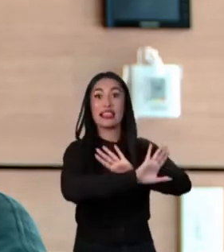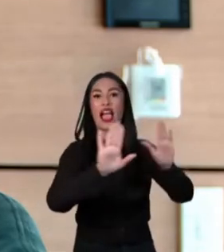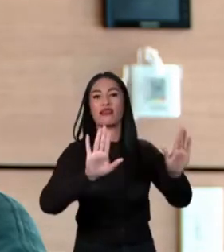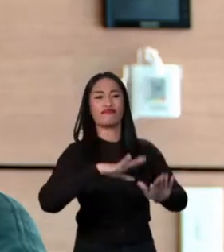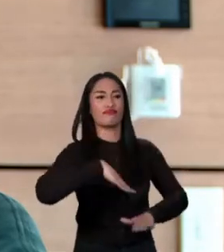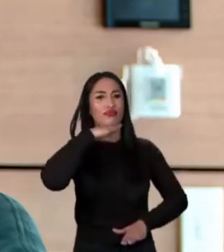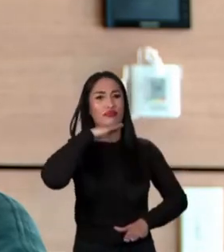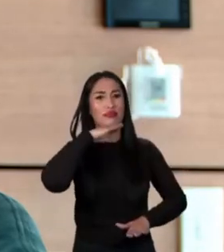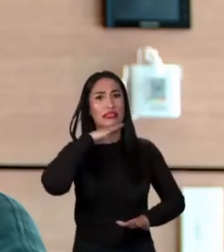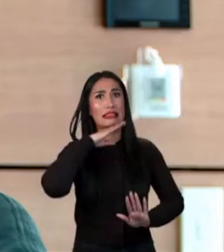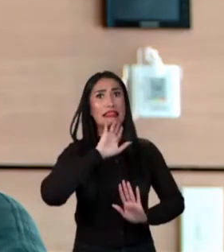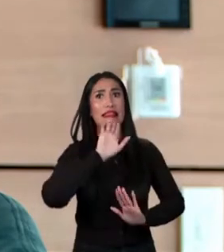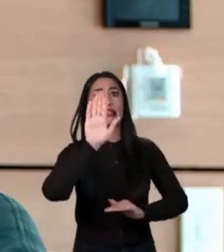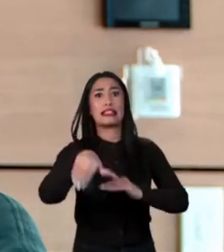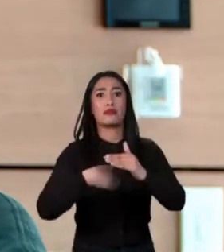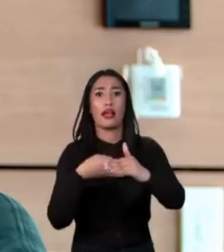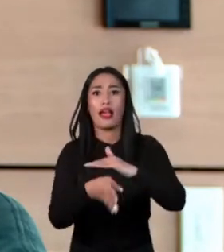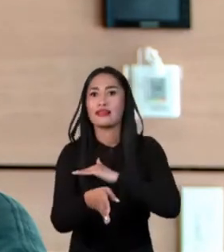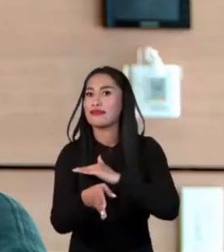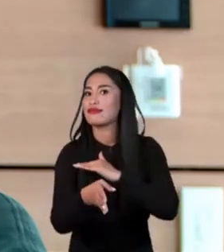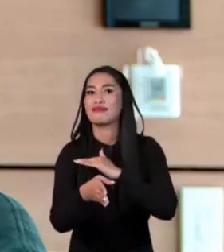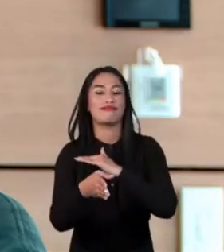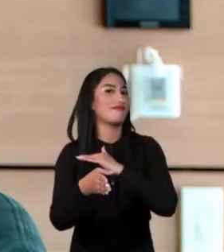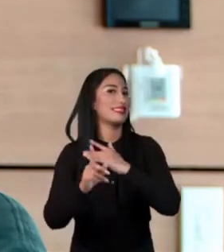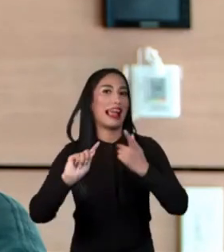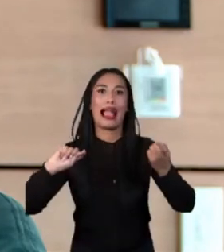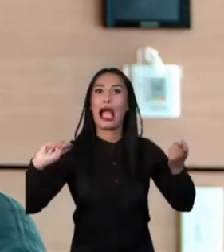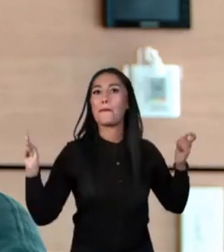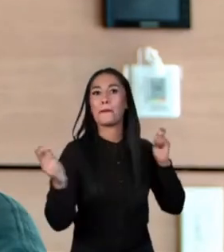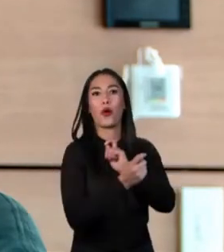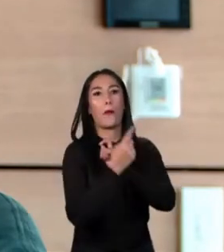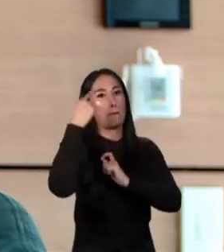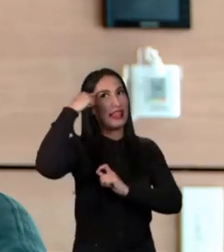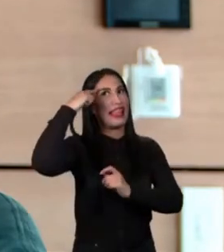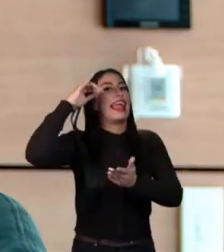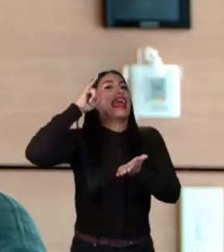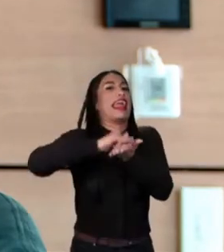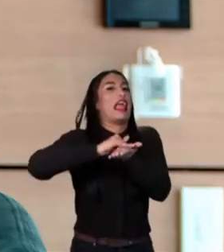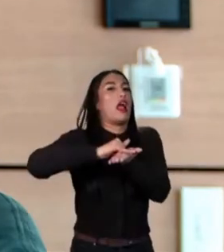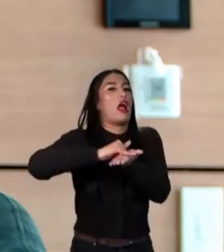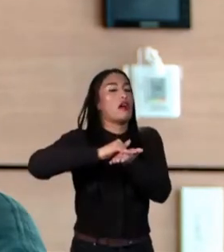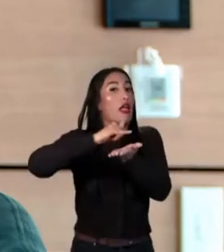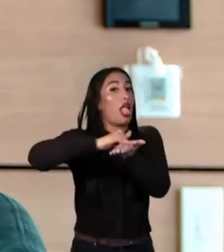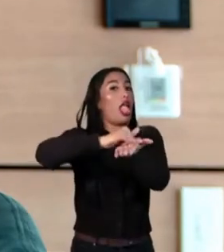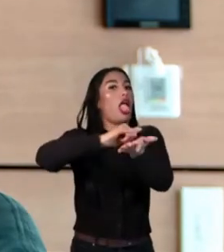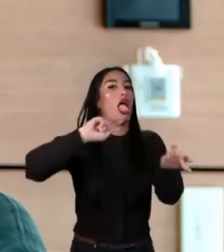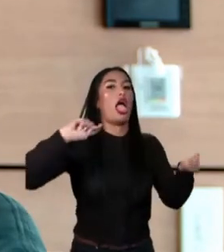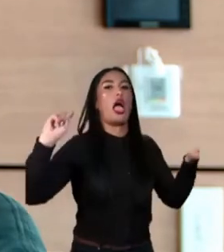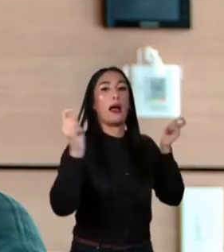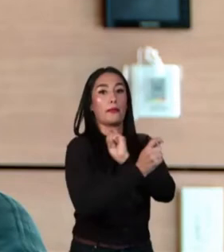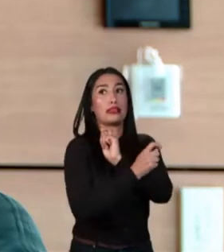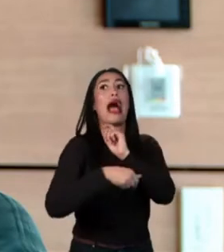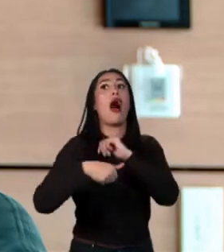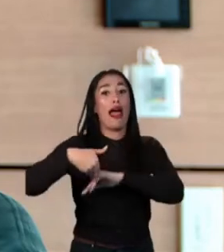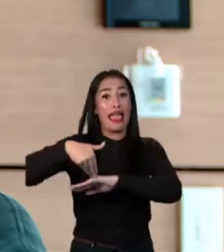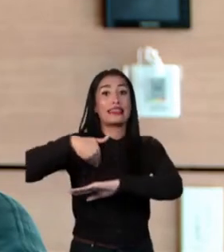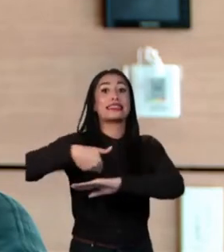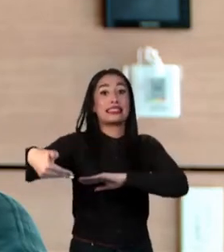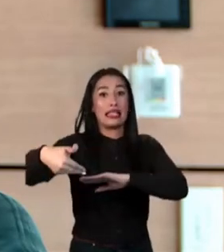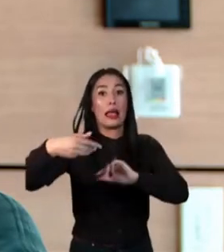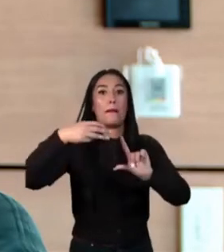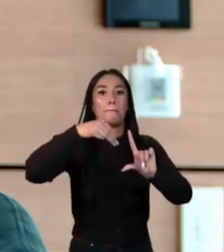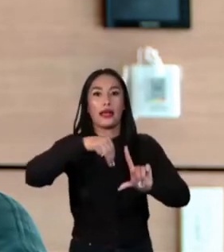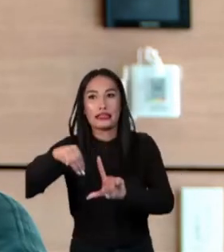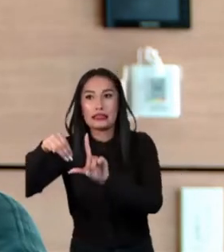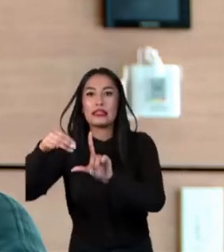acceso a nada más y la realidad ha cambiado completamente y por lo tanto ese esto nos va a dar el ajuste que cualificaciones va con qué